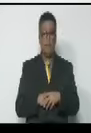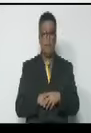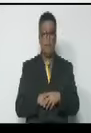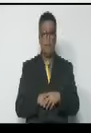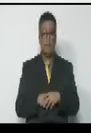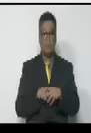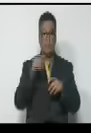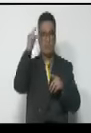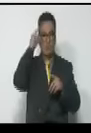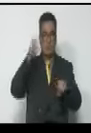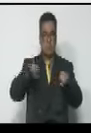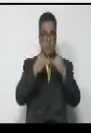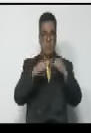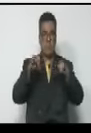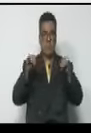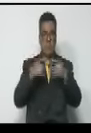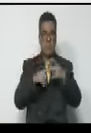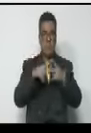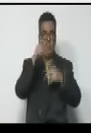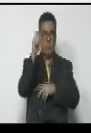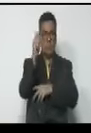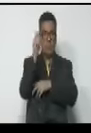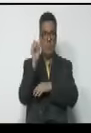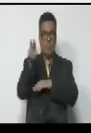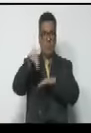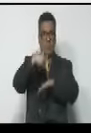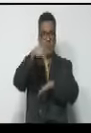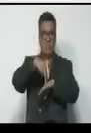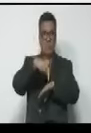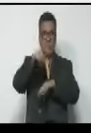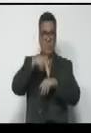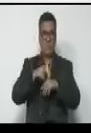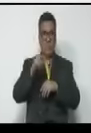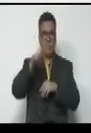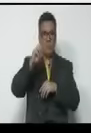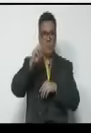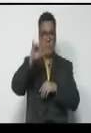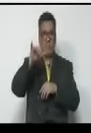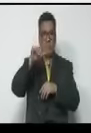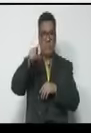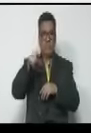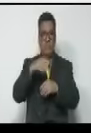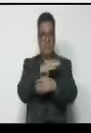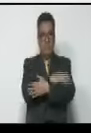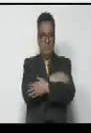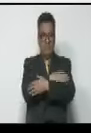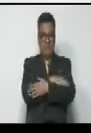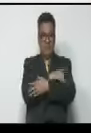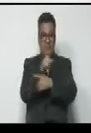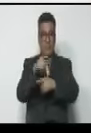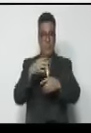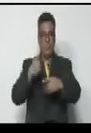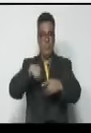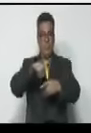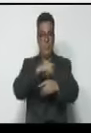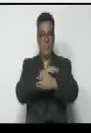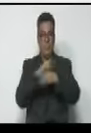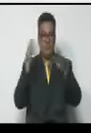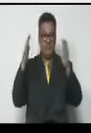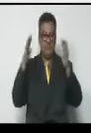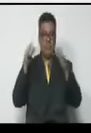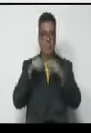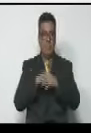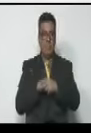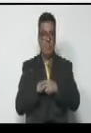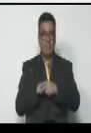Hoy es el cumpleaños del decano de los diputados de la Asamblea Nacional, Roy Daza. Un abrazo, nuestra felicitación, un aplauso. Gracias, señor.